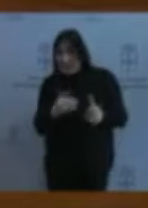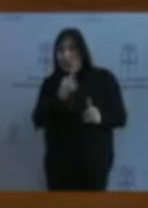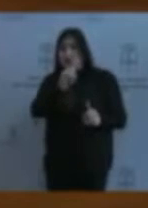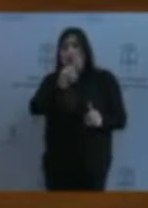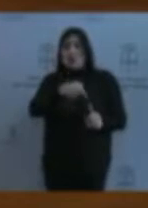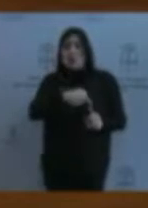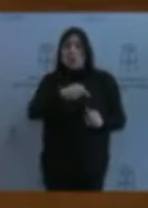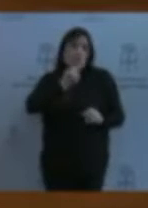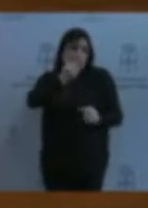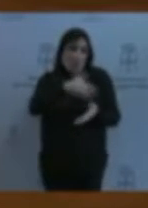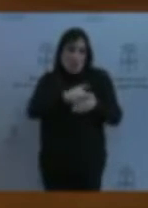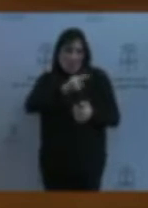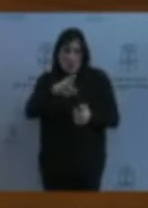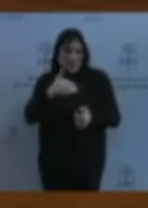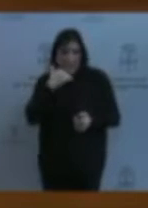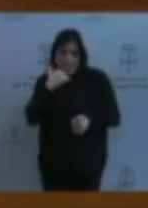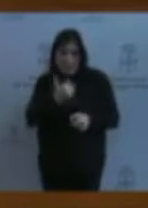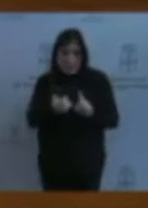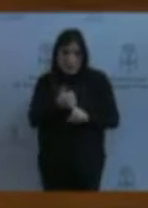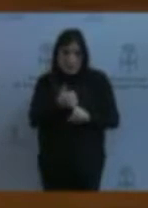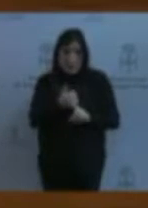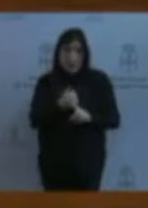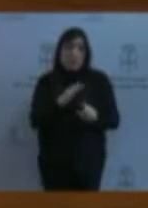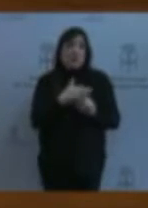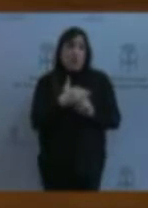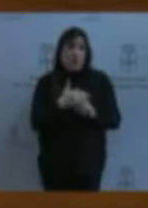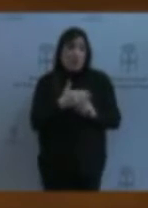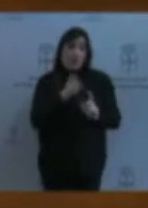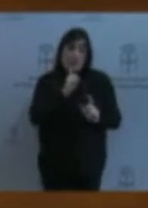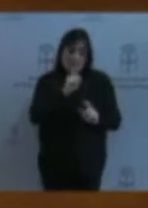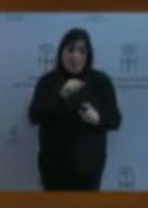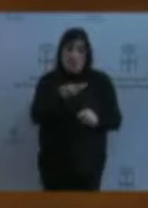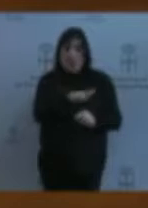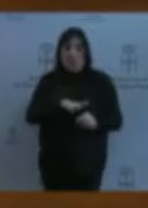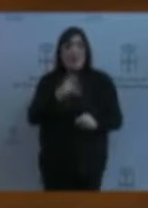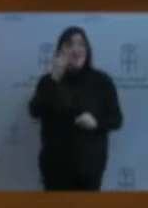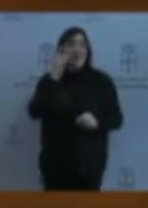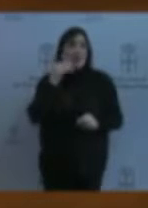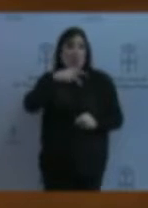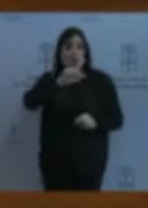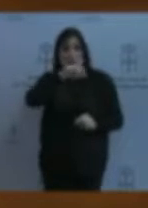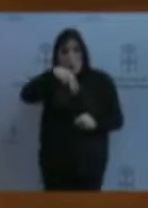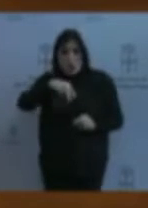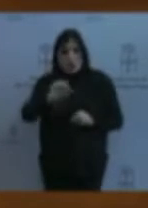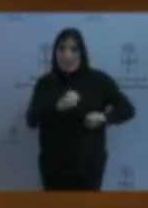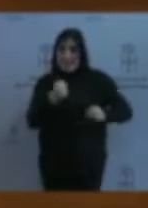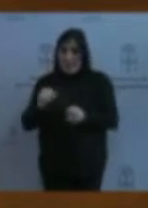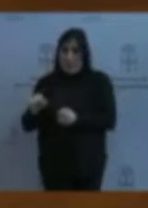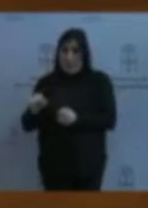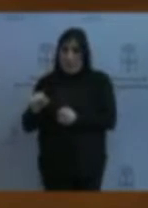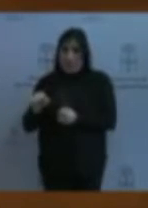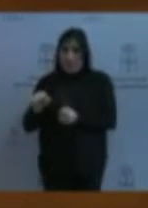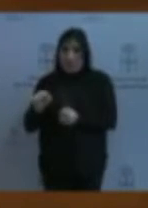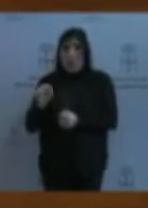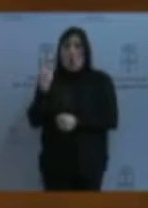Situaciones complicadas en las redes de saneamiento del Nalón, del Sella, Luarca y, bien,